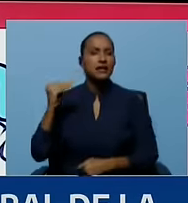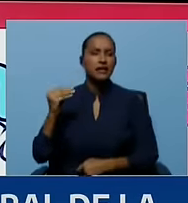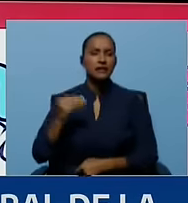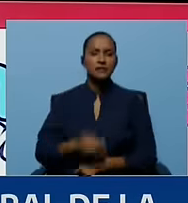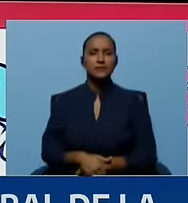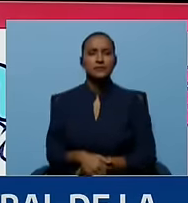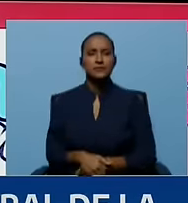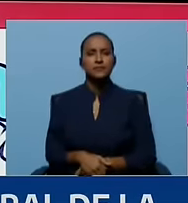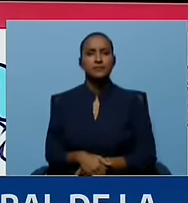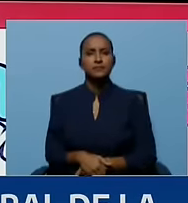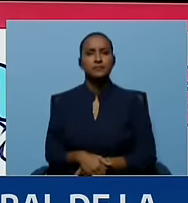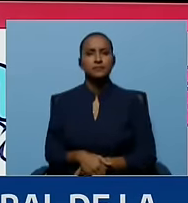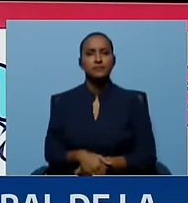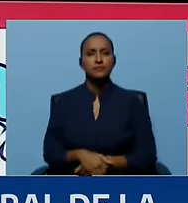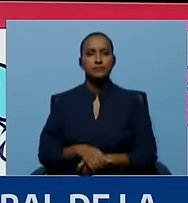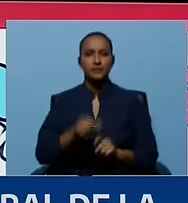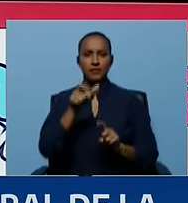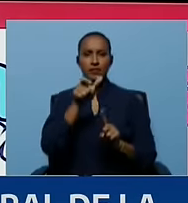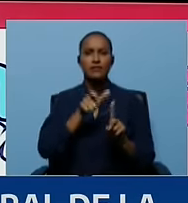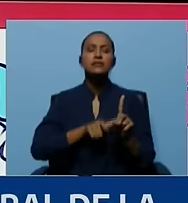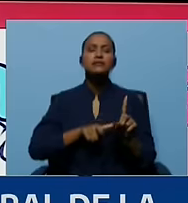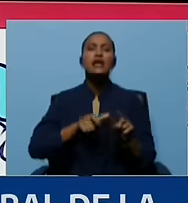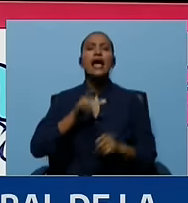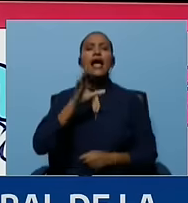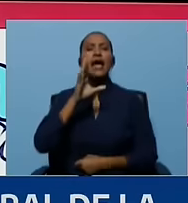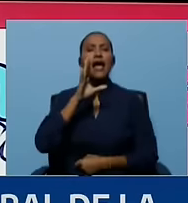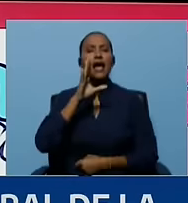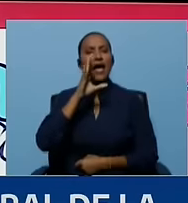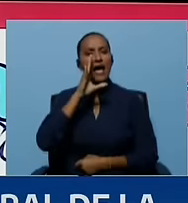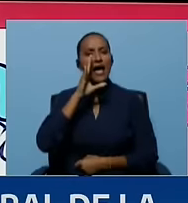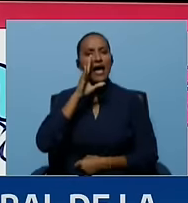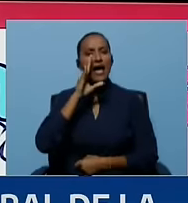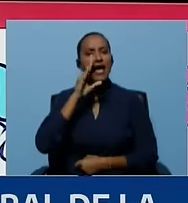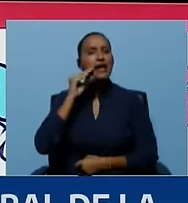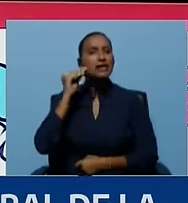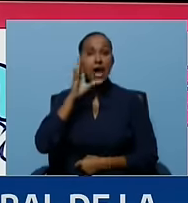Era un hombre que propugnaba la igualdad profunda.